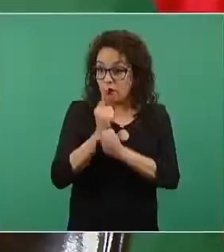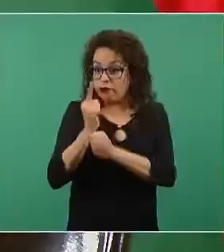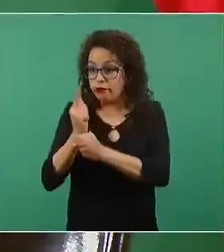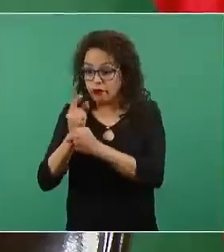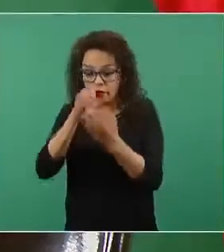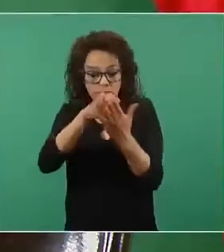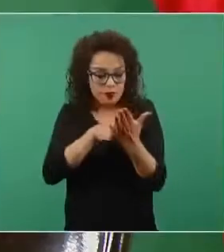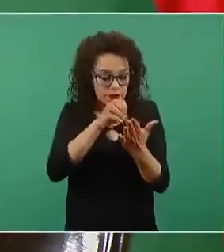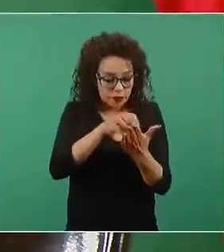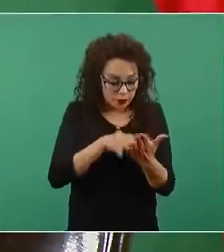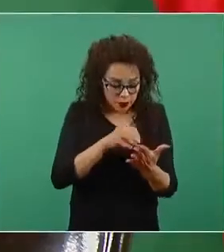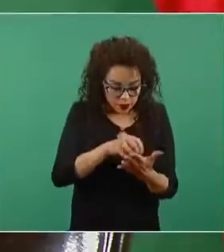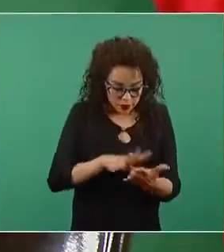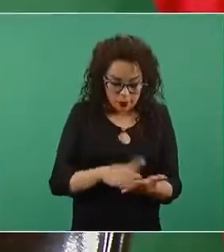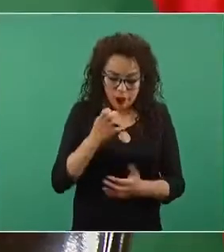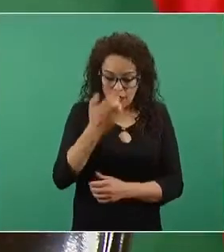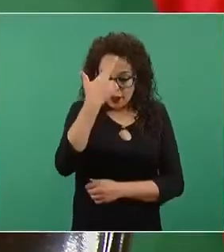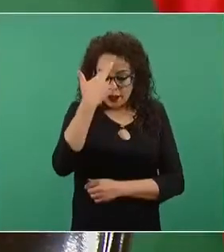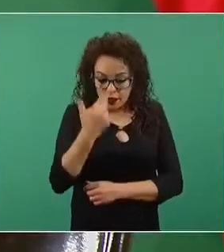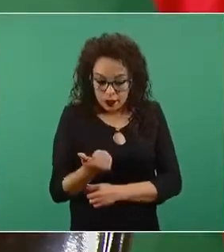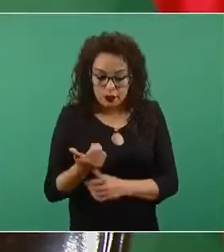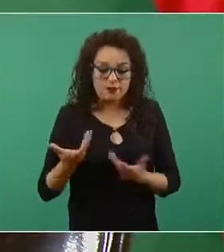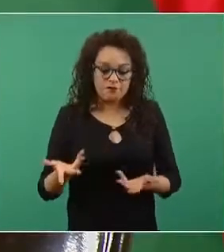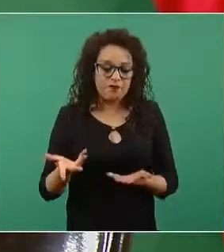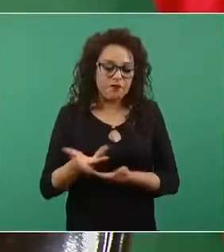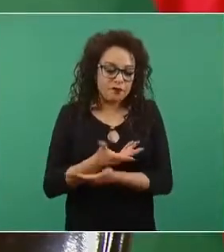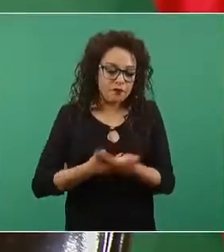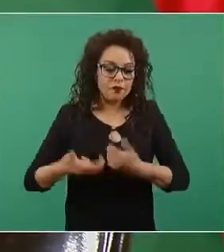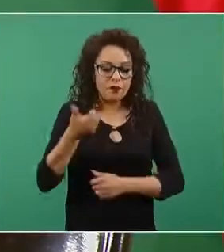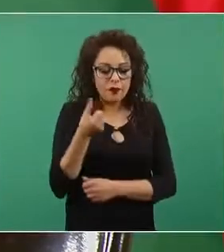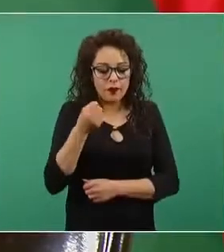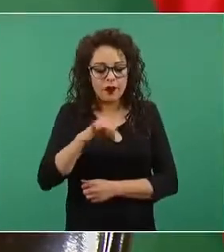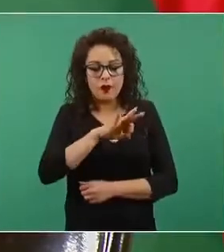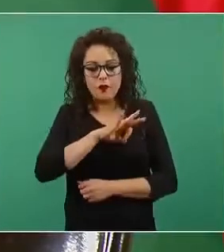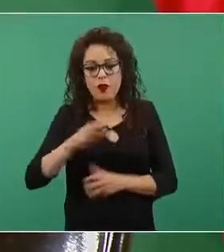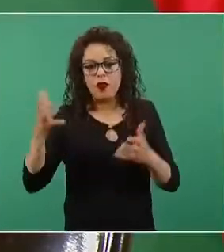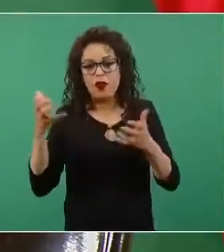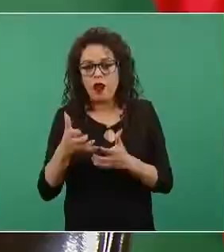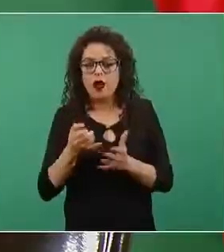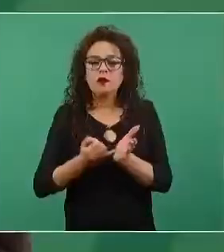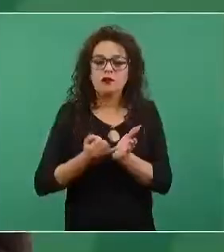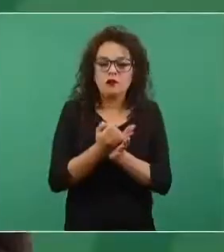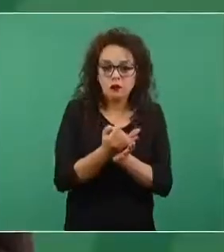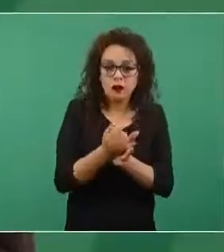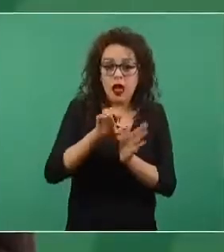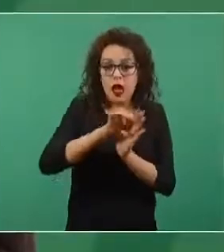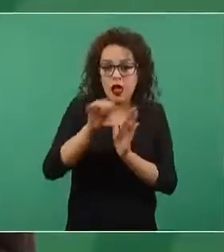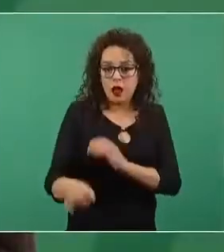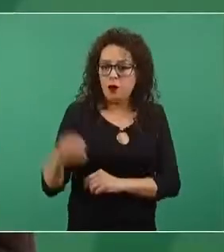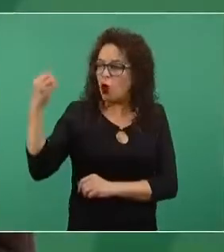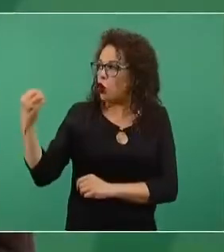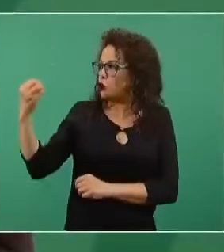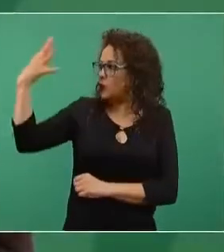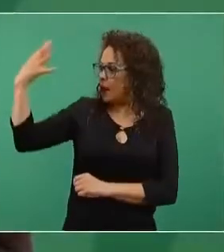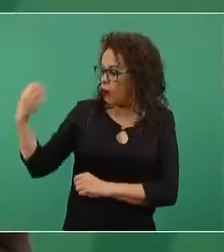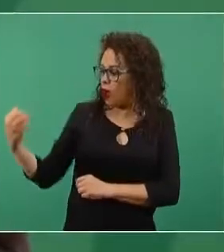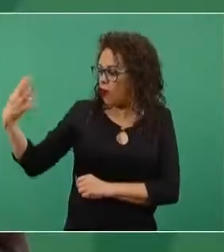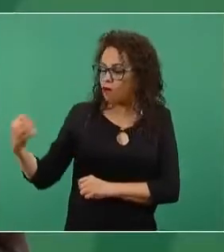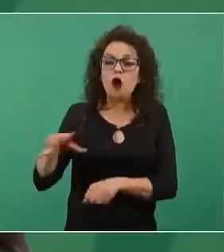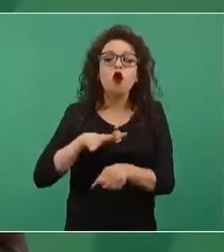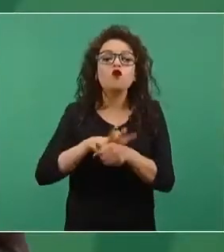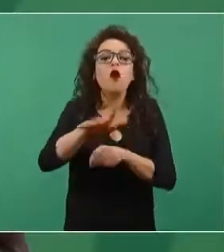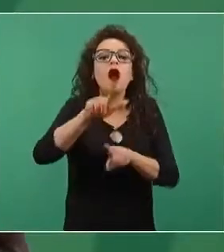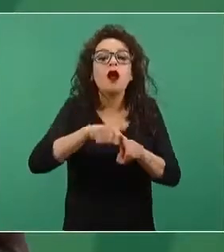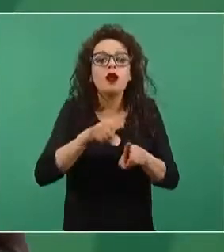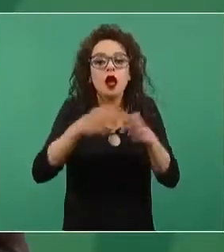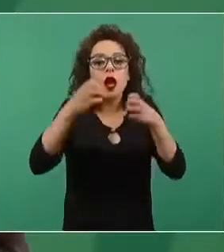se ponderan y podemos decir en qué, de alguna manera, qué coloración se cuentan, pero no es la única actividad